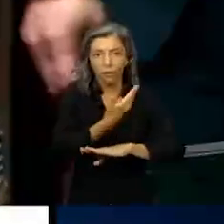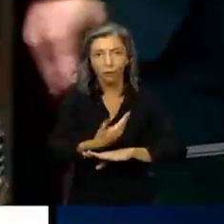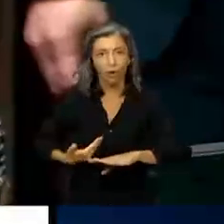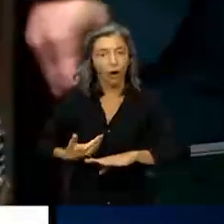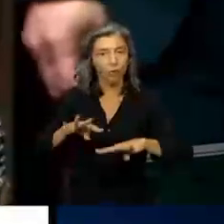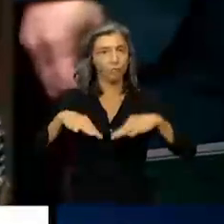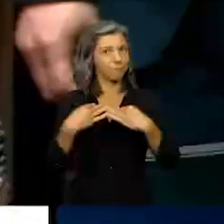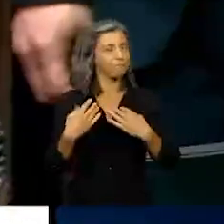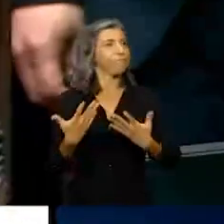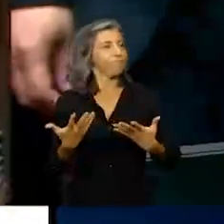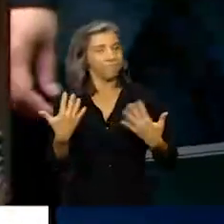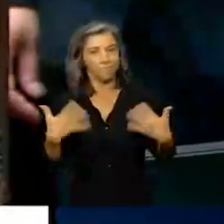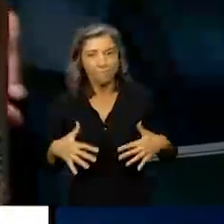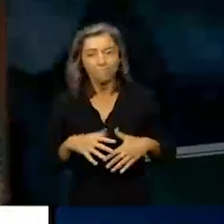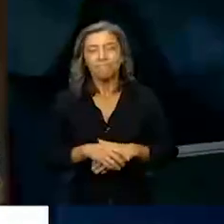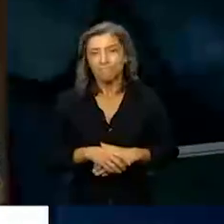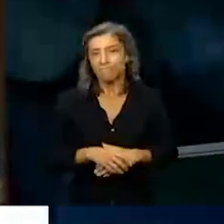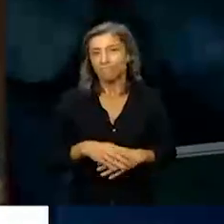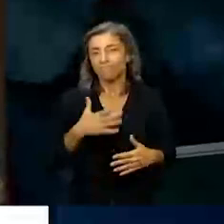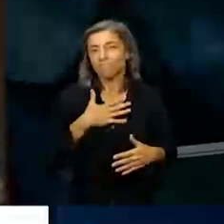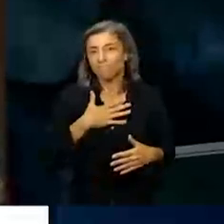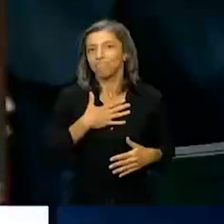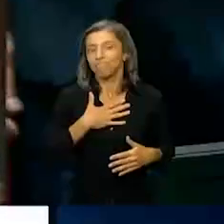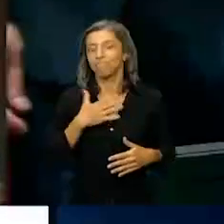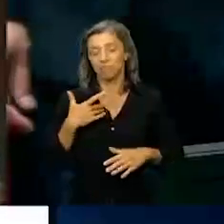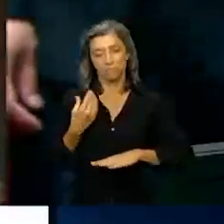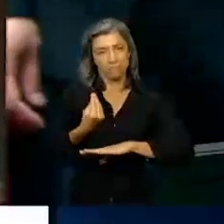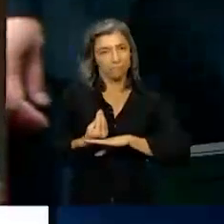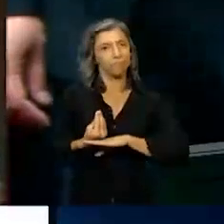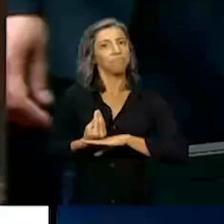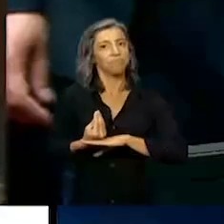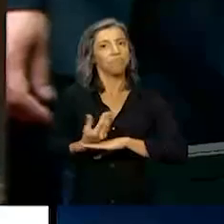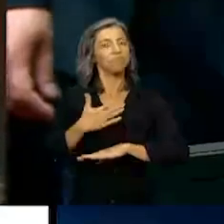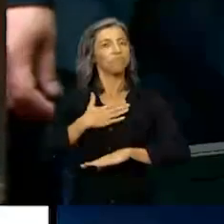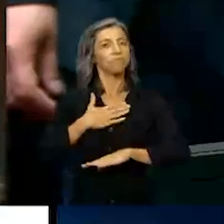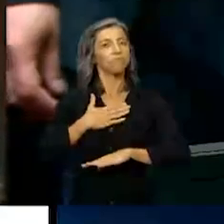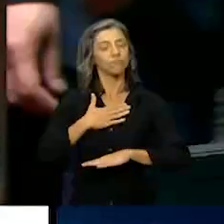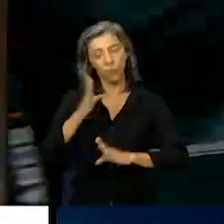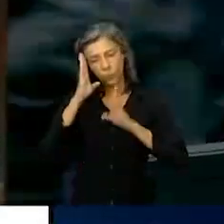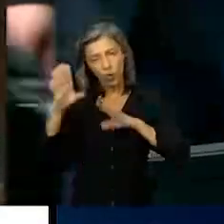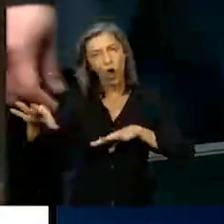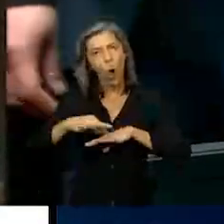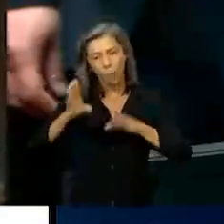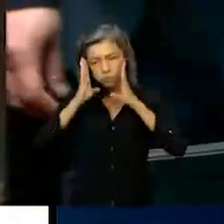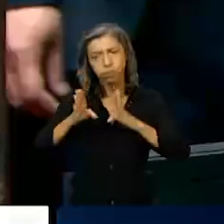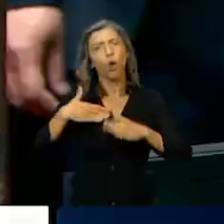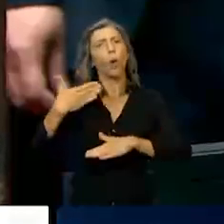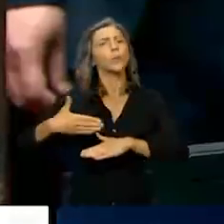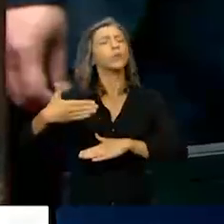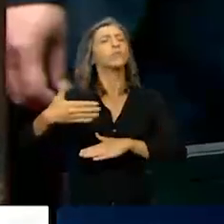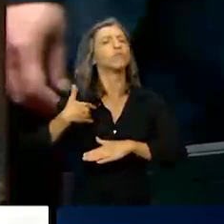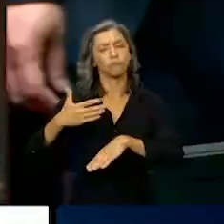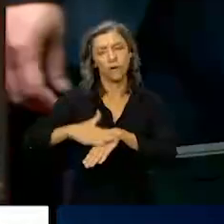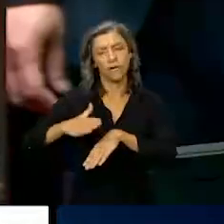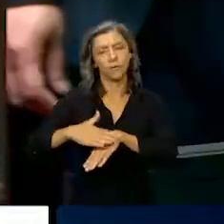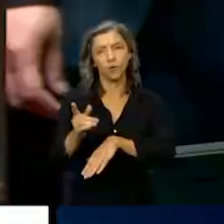la Cámara de Diputados. Asumo el compromiso de cumplir con esta responsabilidad